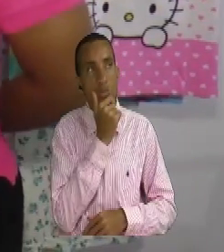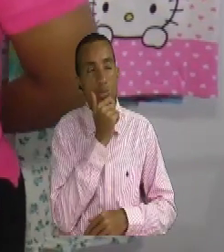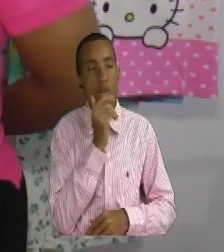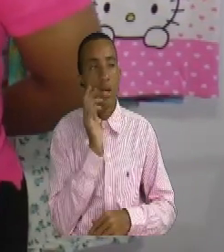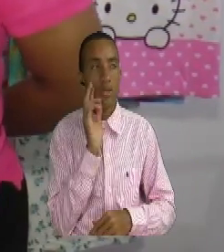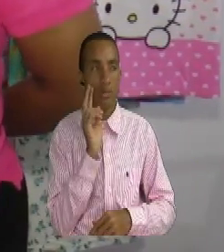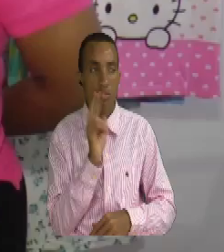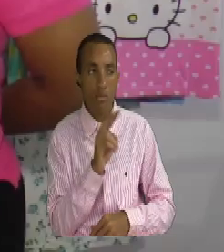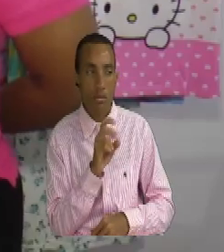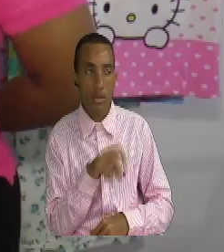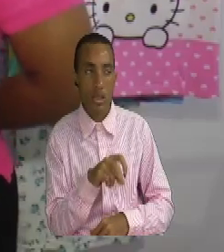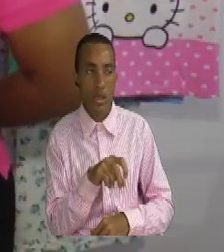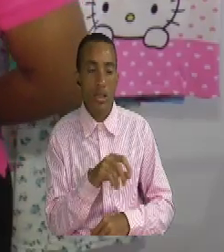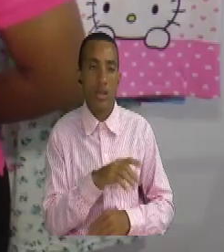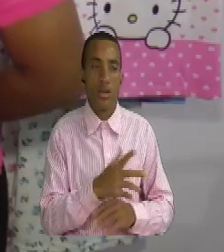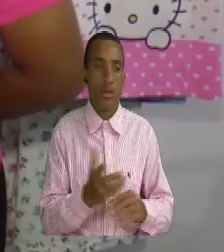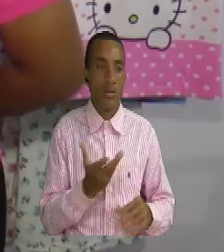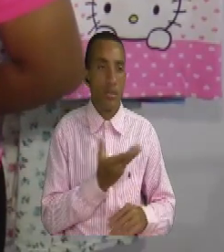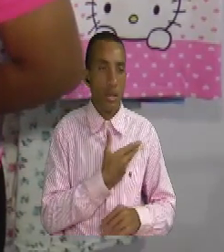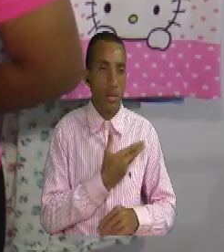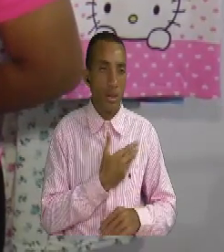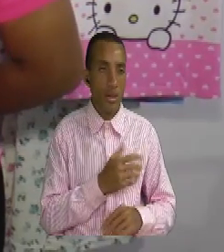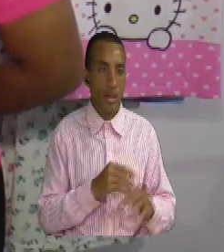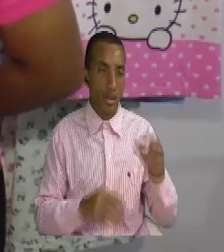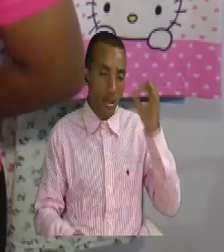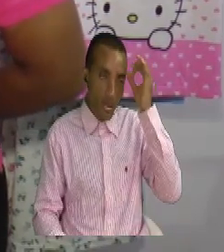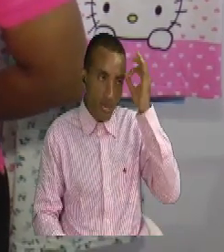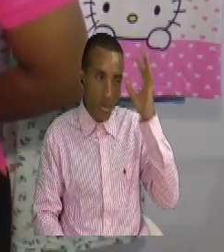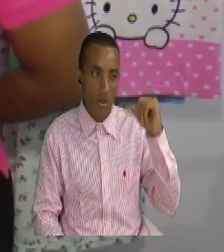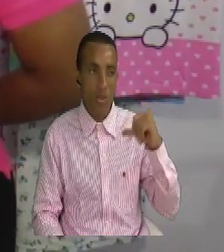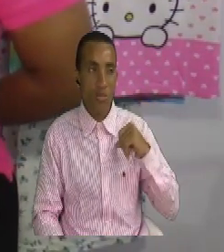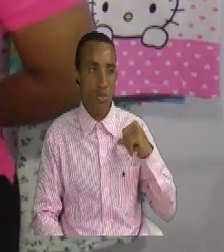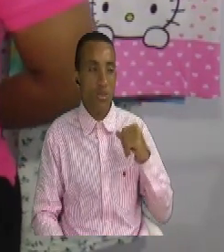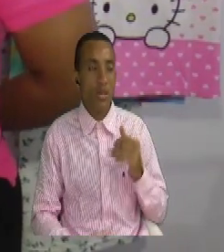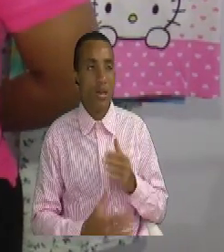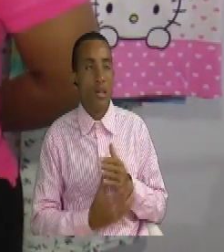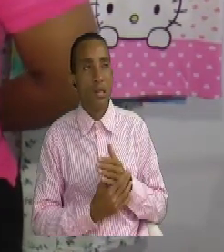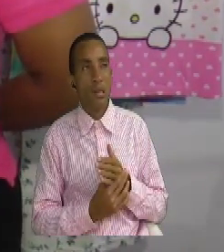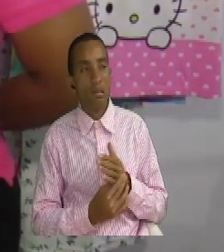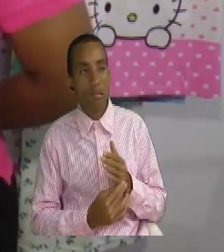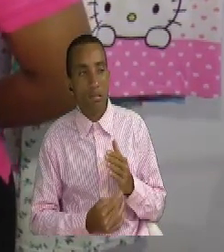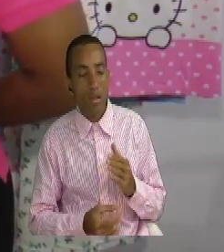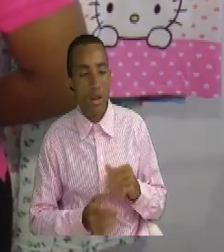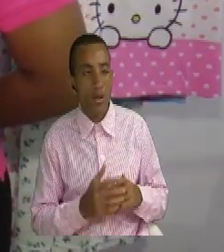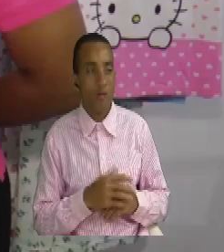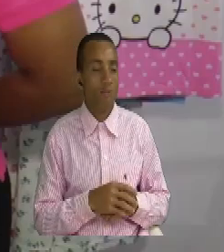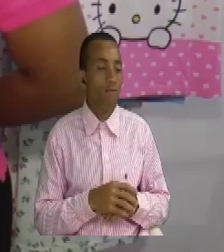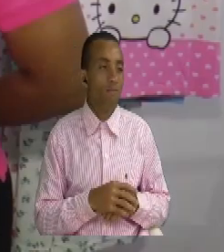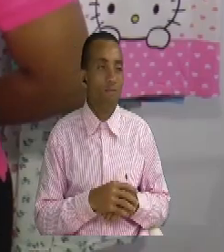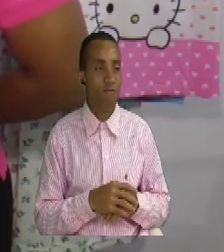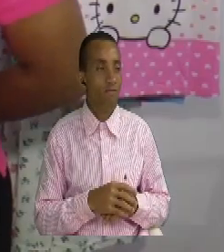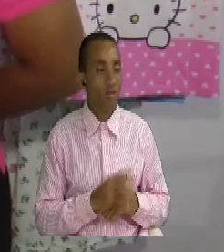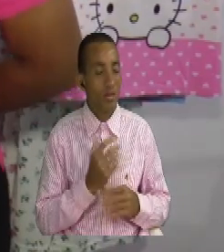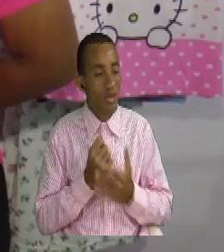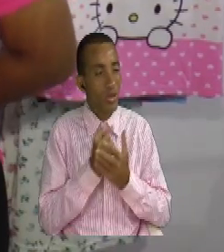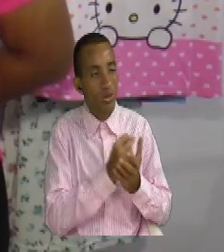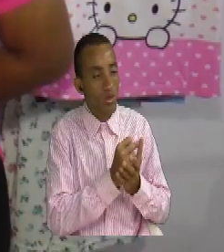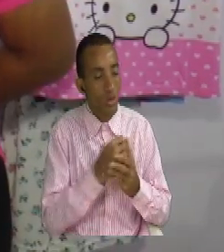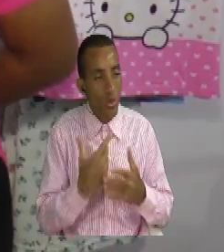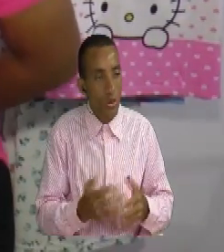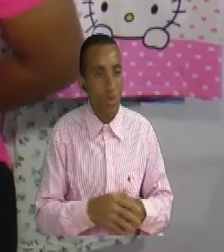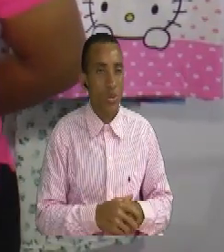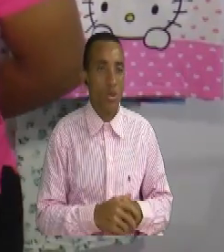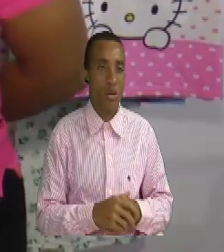tanta necesidad, tanta madre que de pronto no tiene como esos recursos económicos y pensamos de pronto en ayudarlas. Bueno,